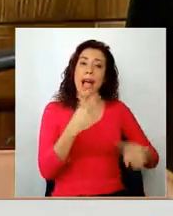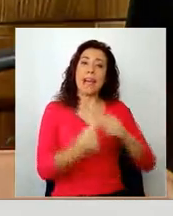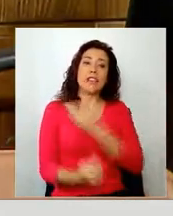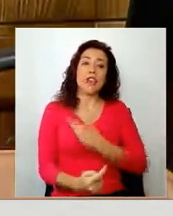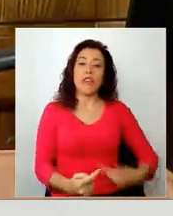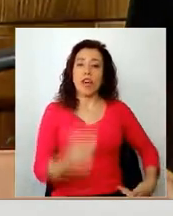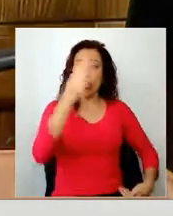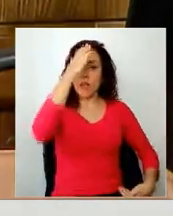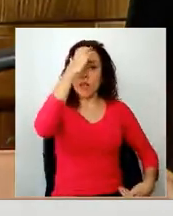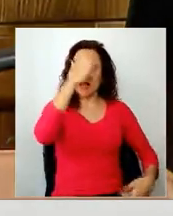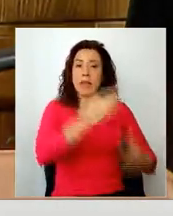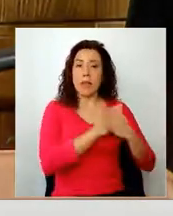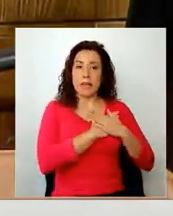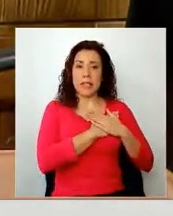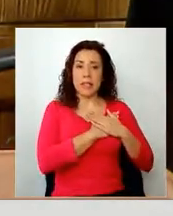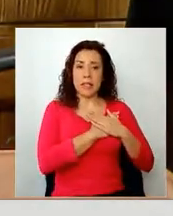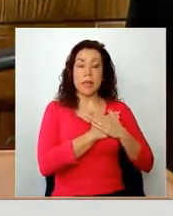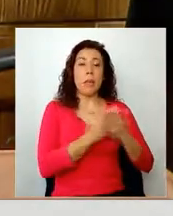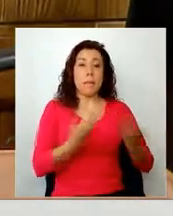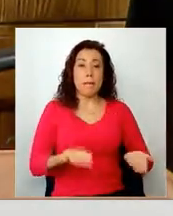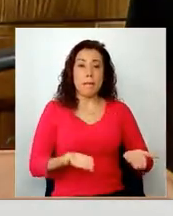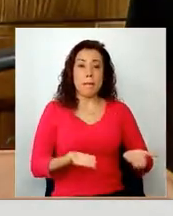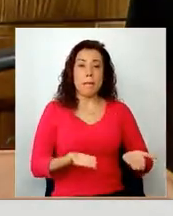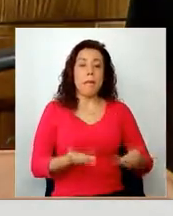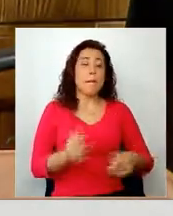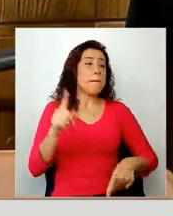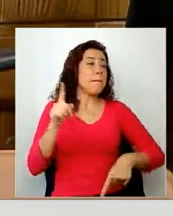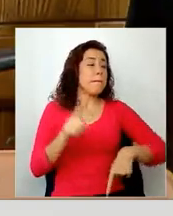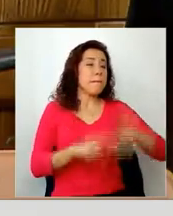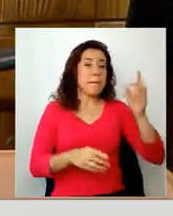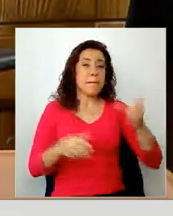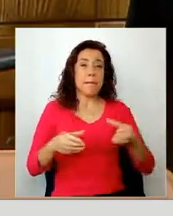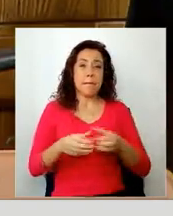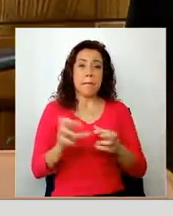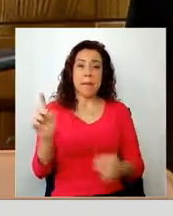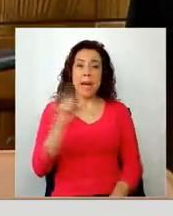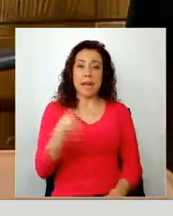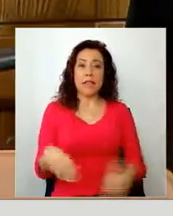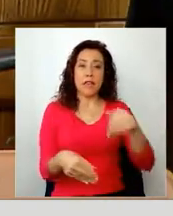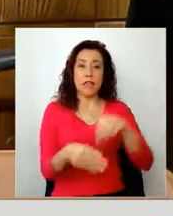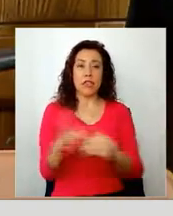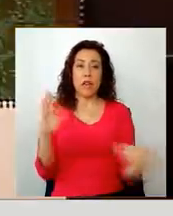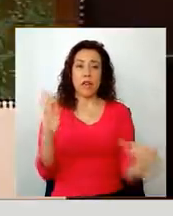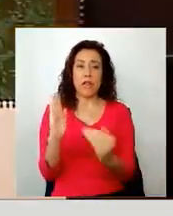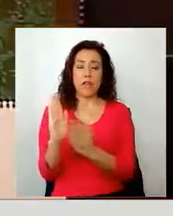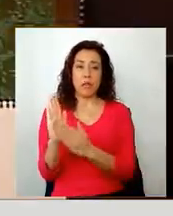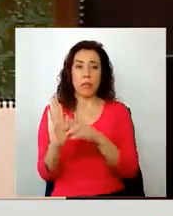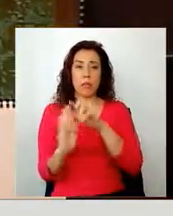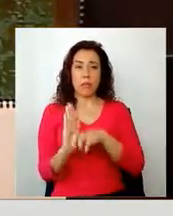Michelle bachelet por eso mayoritariamente la bancada del partido socialista votará a favor de este proyecto